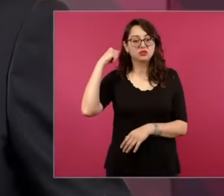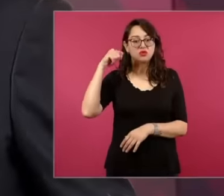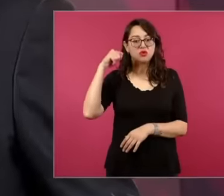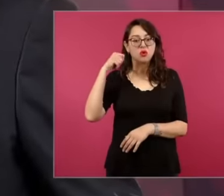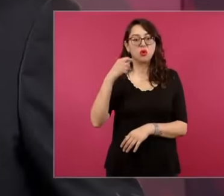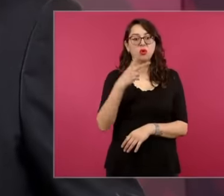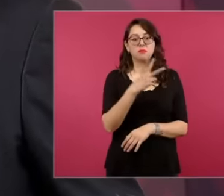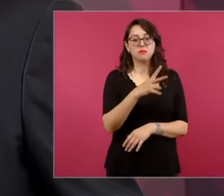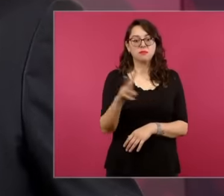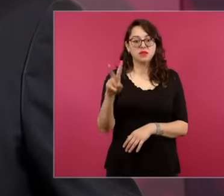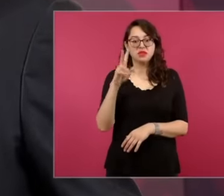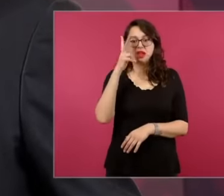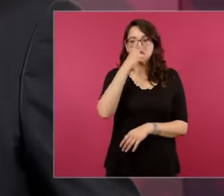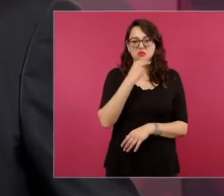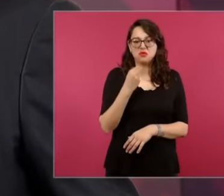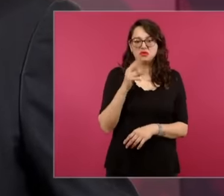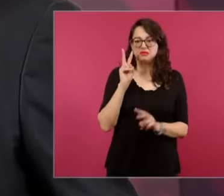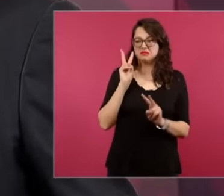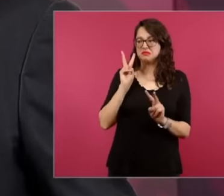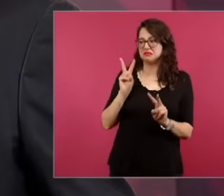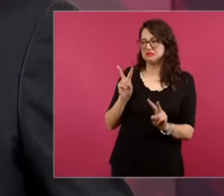tabasqueños,